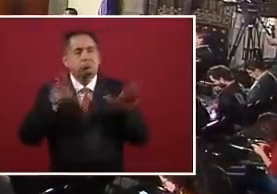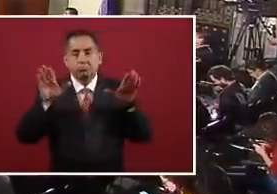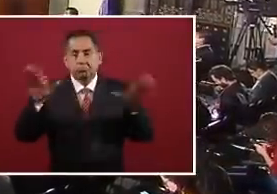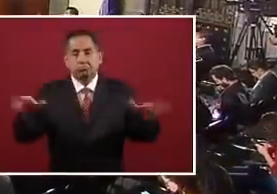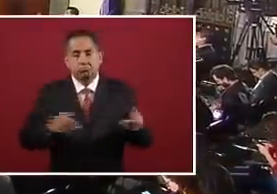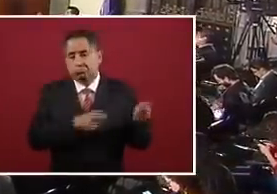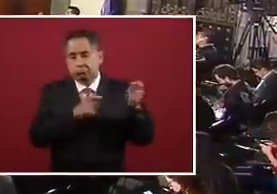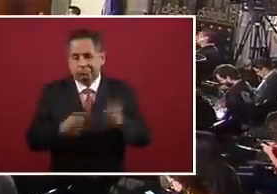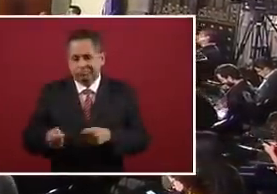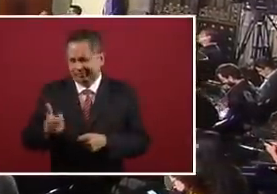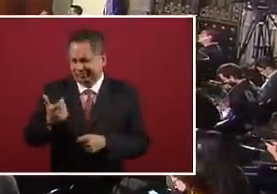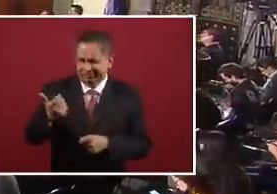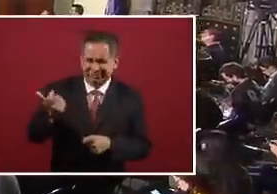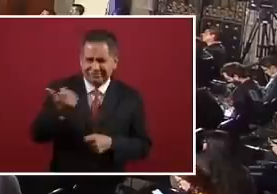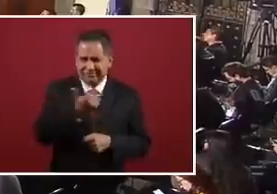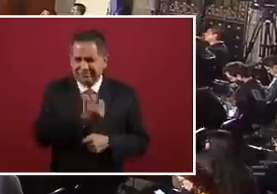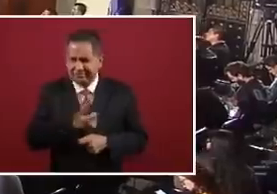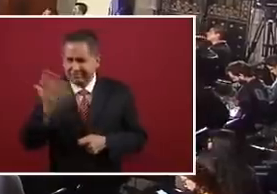carísimo,